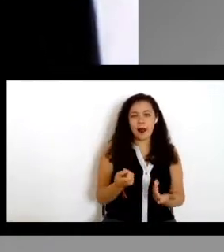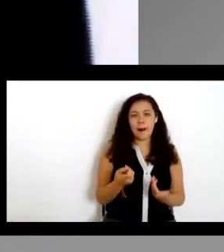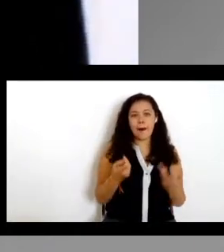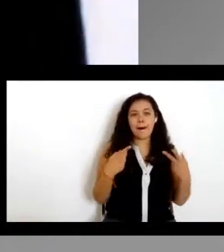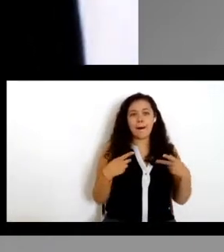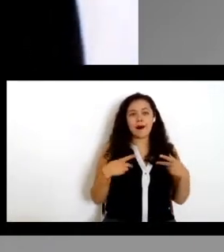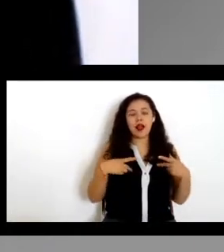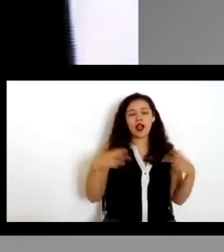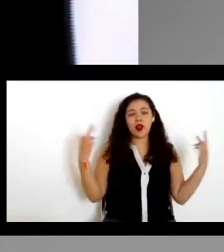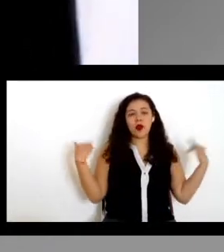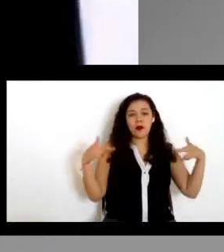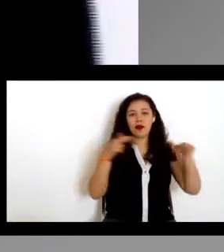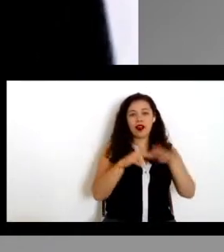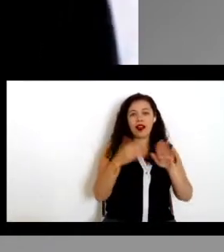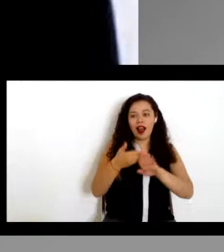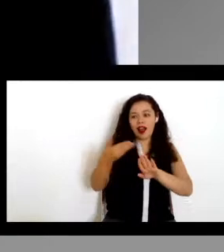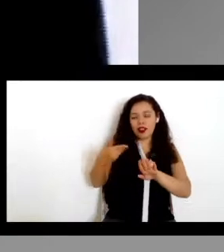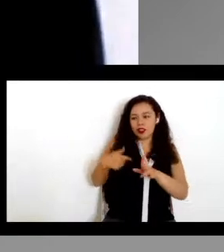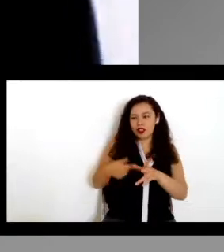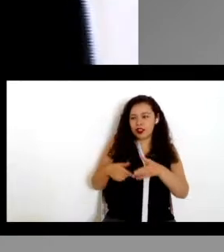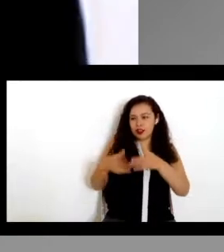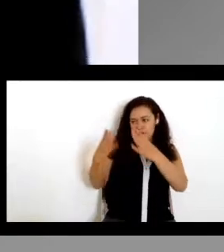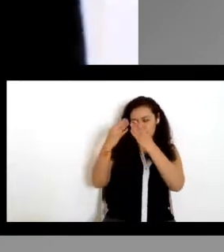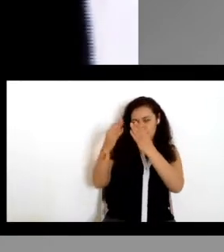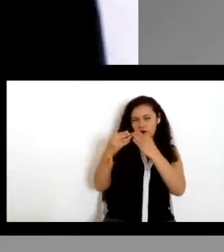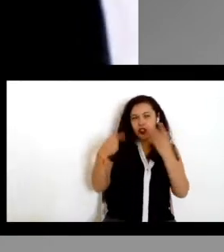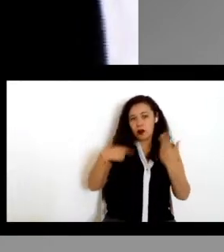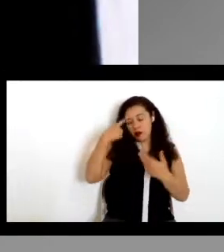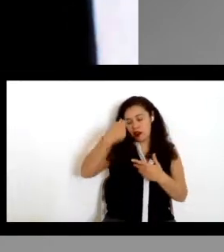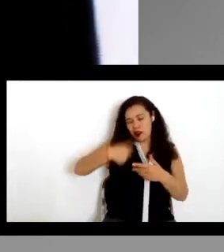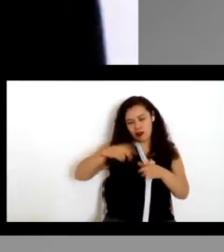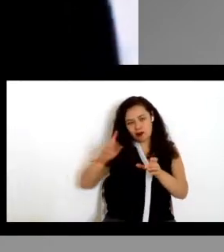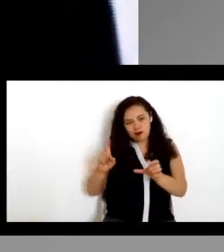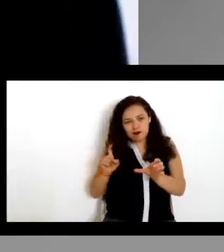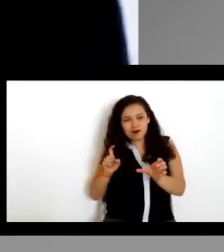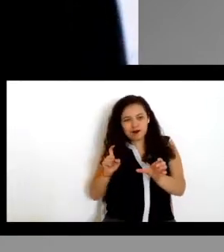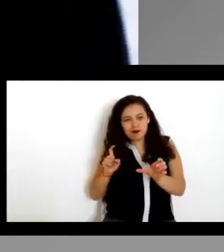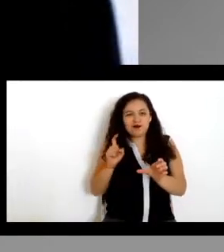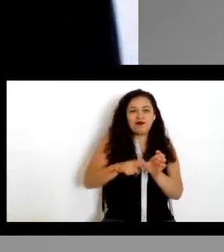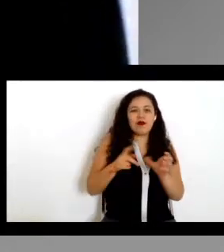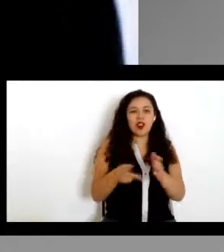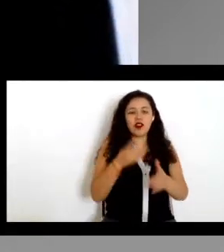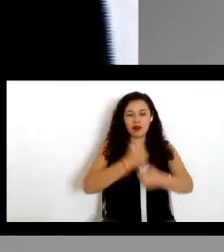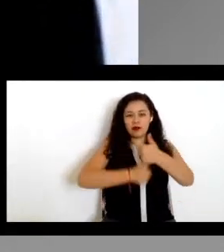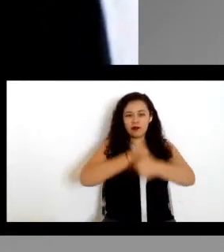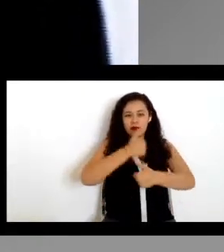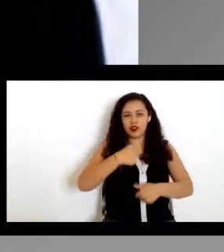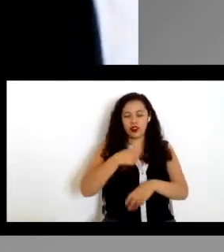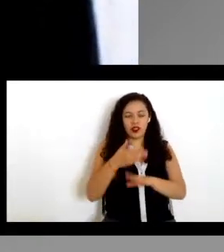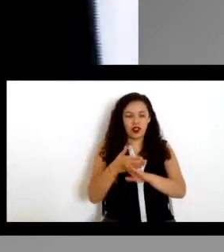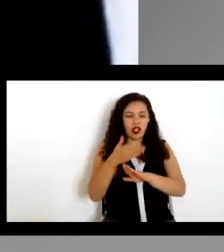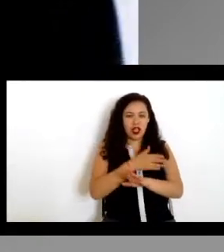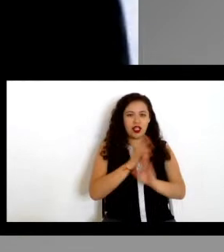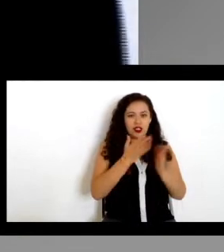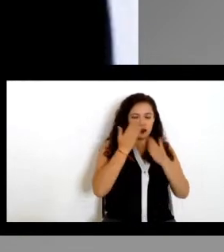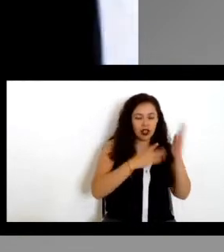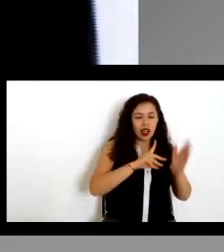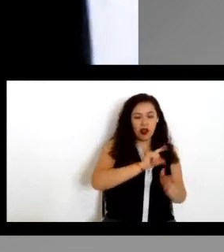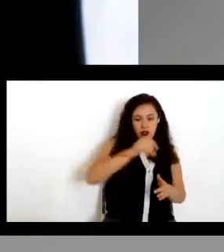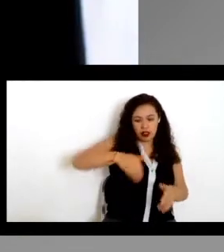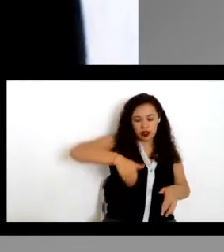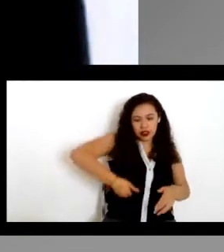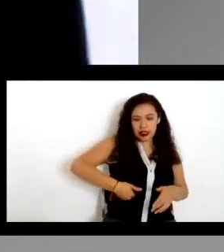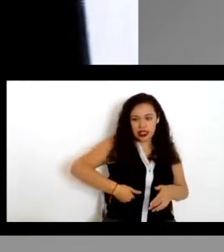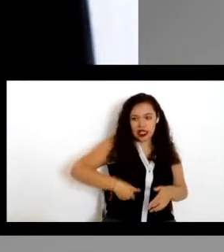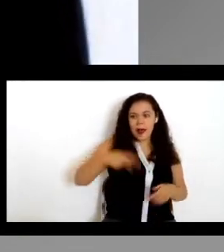profesores que en ese momento tenía, para poder regresar a estudiar la carrera que yo ya estaba cursando.